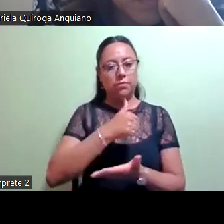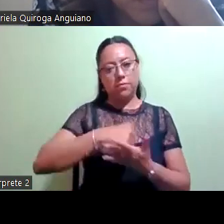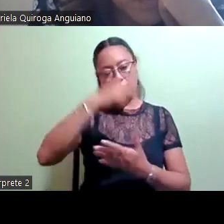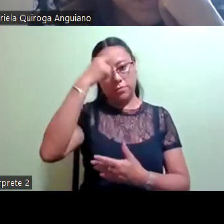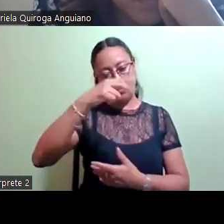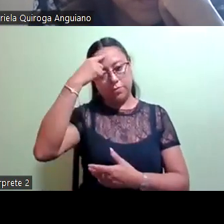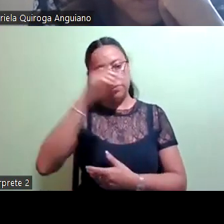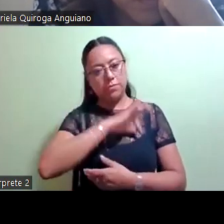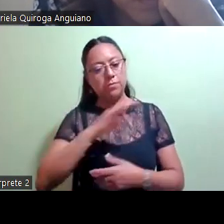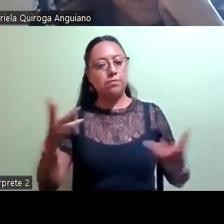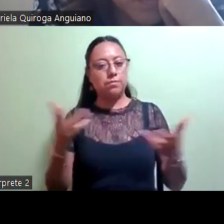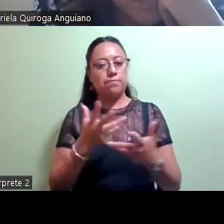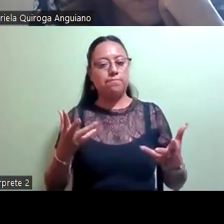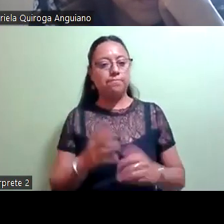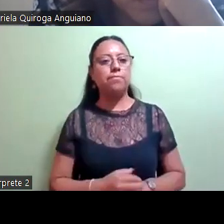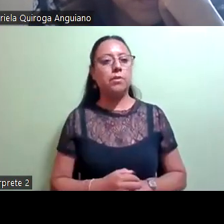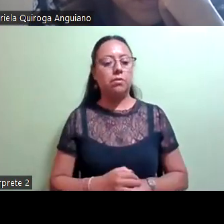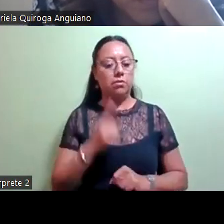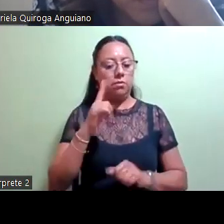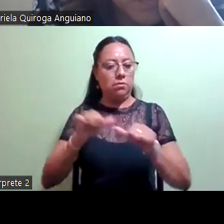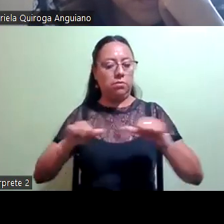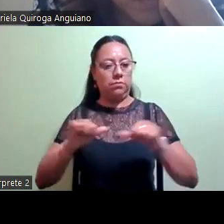poder crear una unidad